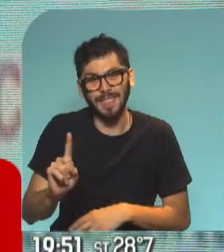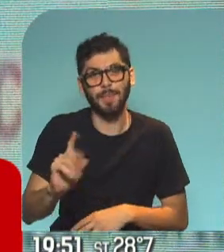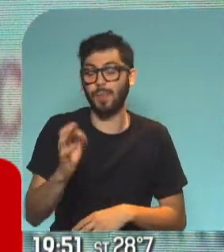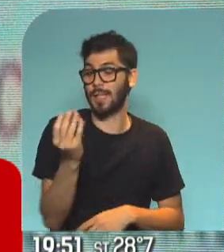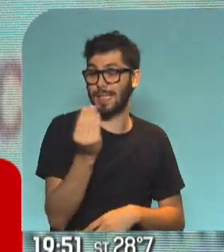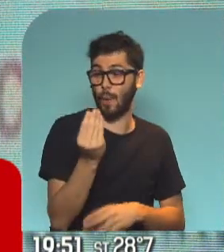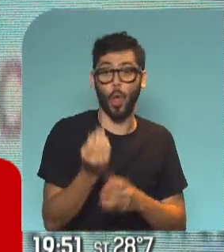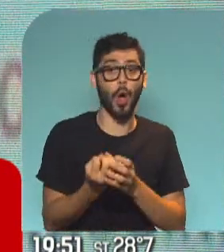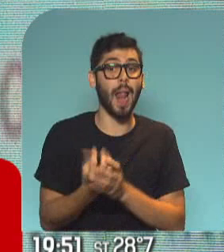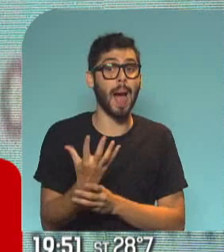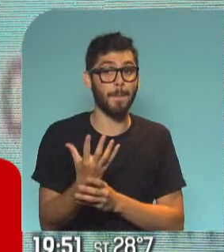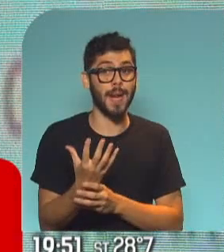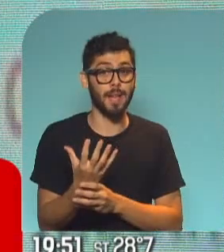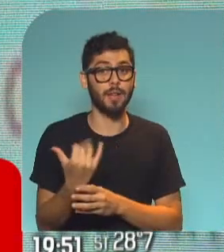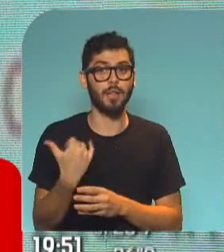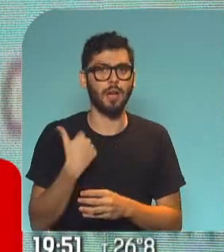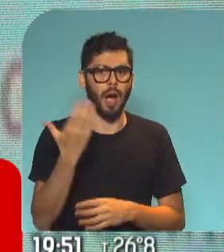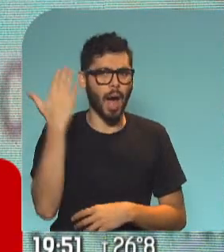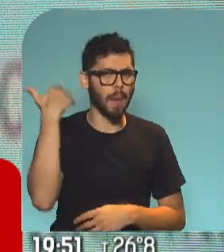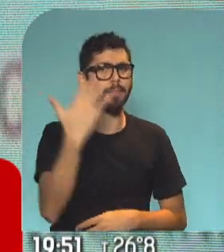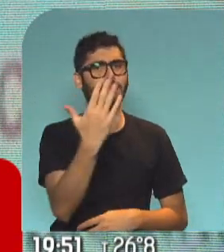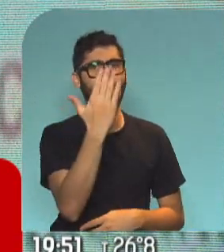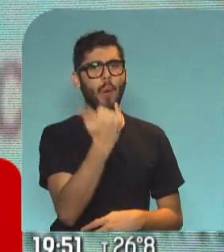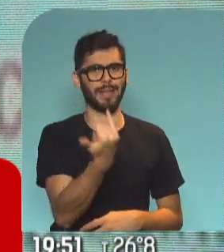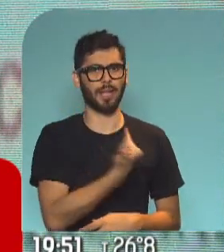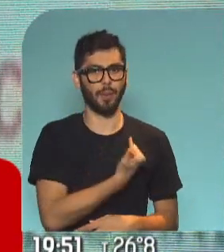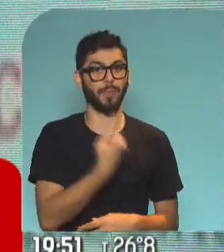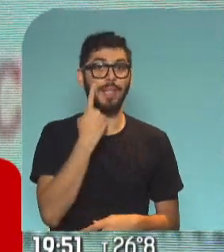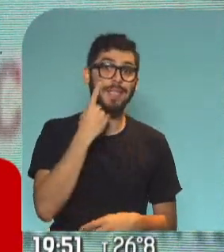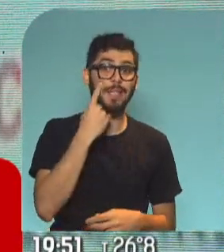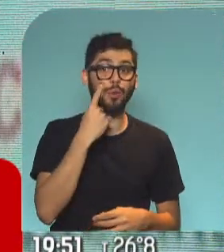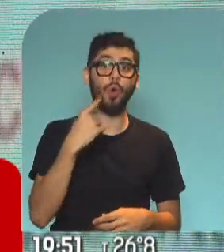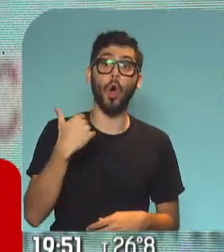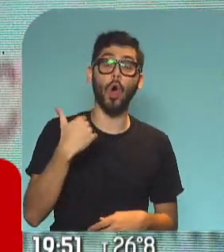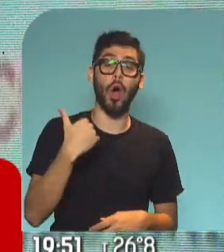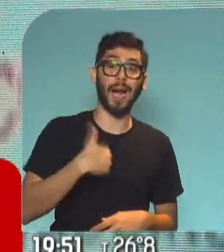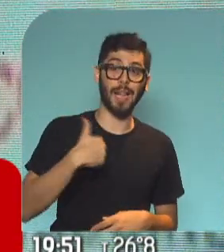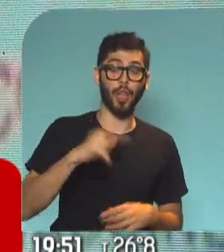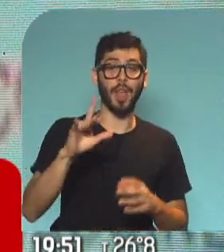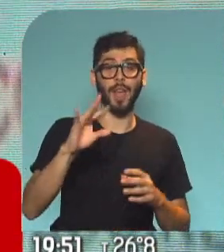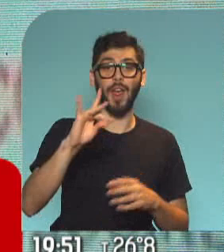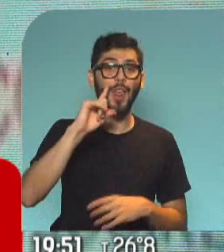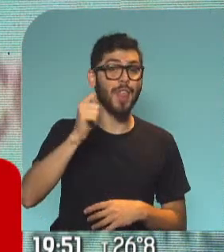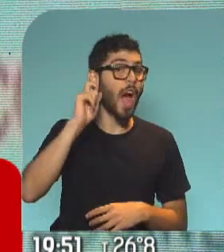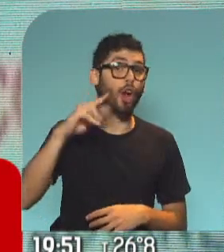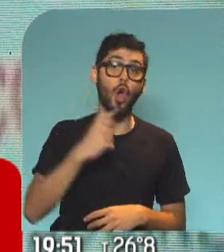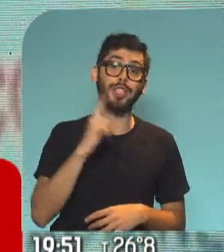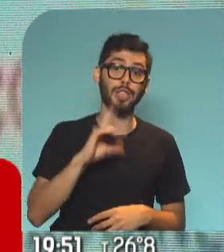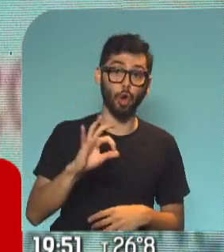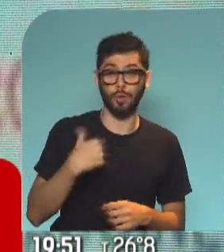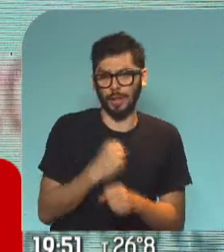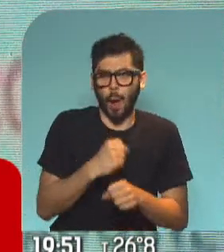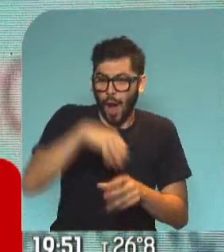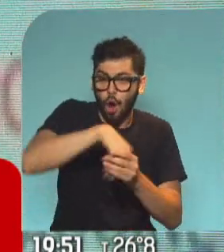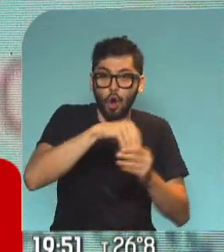mañana, ya me habían avisado desde el Instituto Argentino del Diagnóstico, en uno de los lugares donde yo trabajo, de que